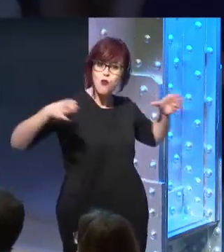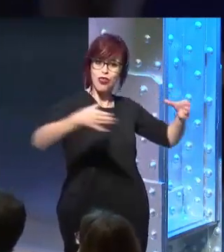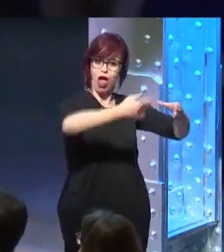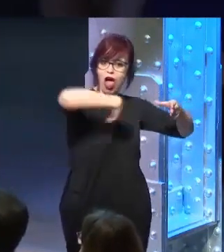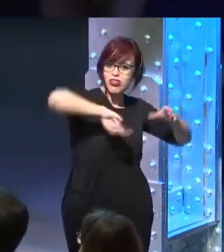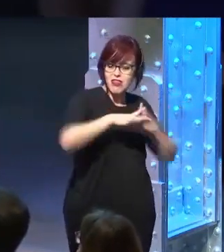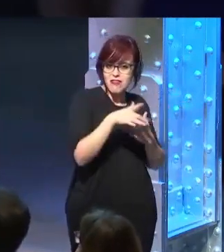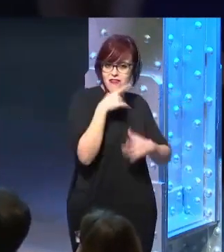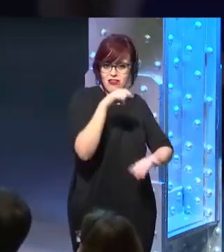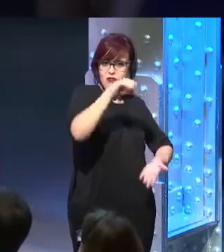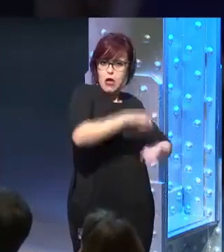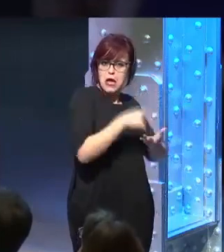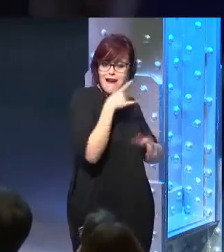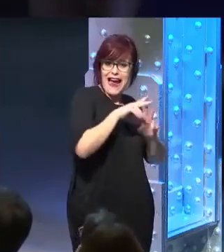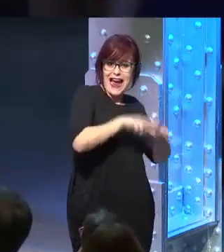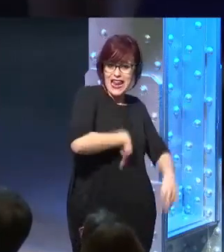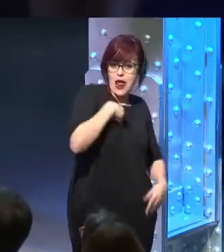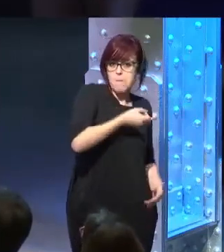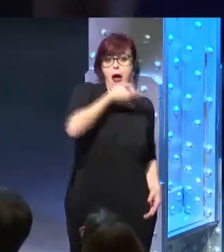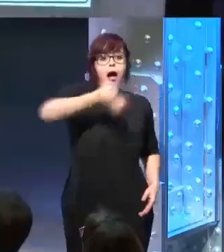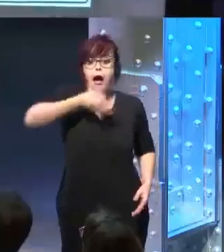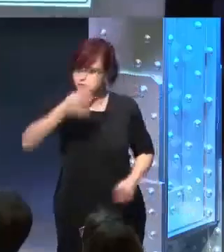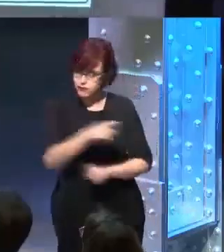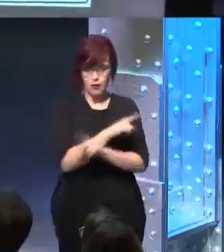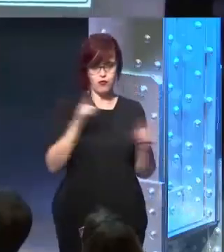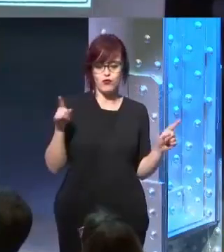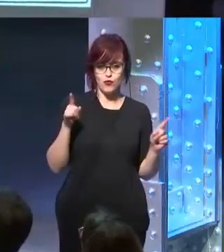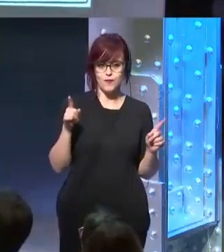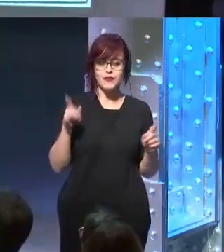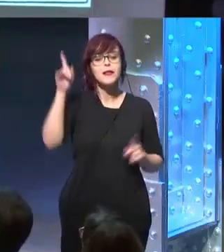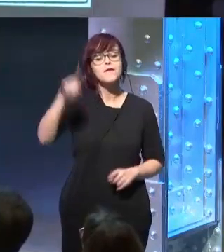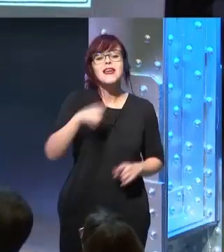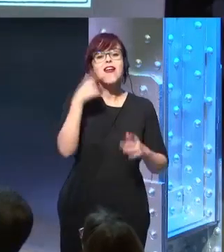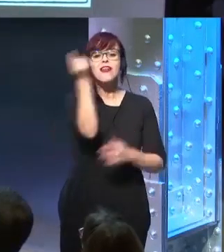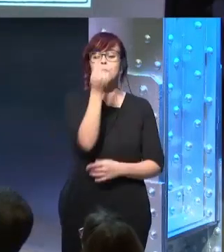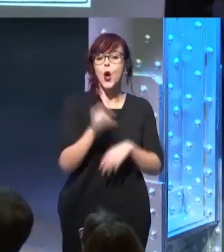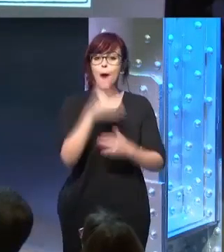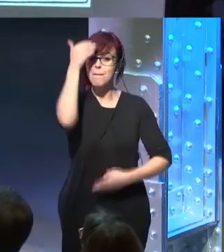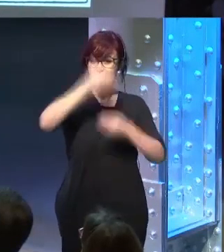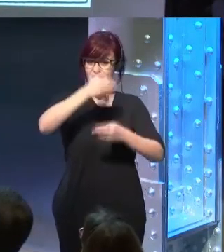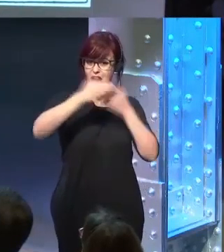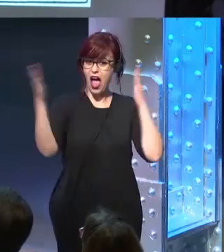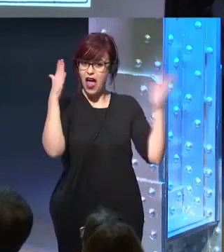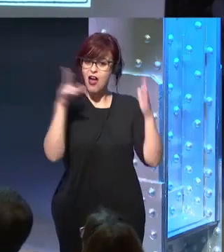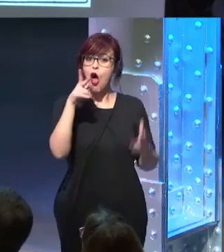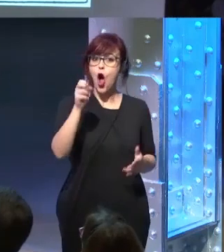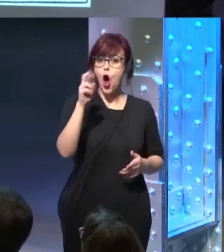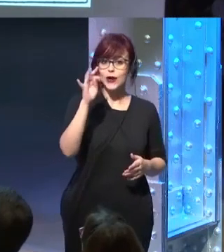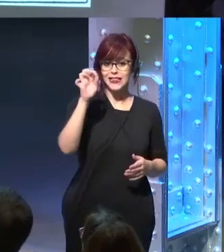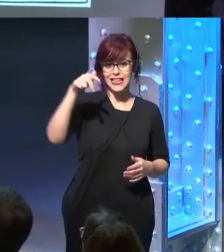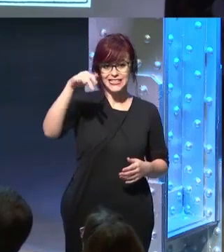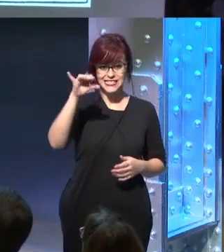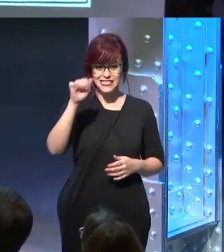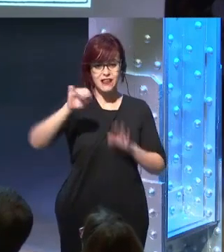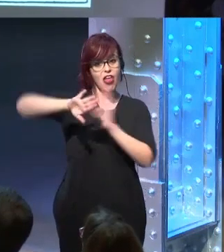Y esta es otra versión medieval. Este tipo de... aquí vemos a Hortensia en la parte de la